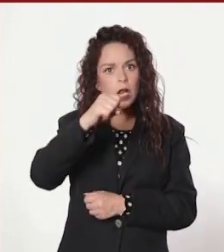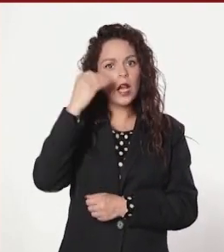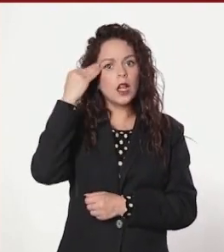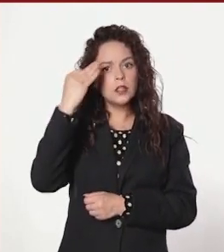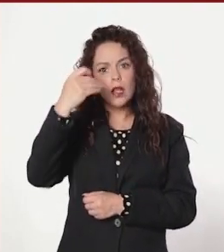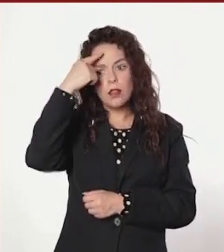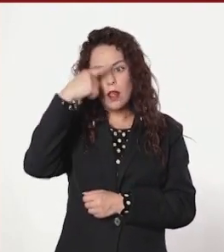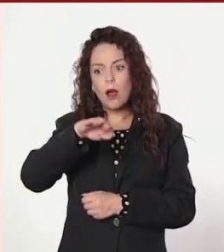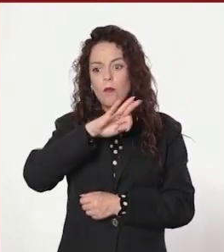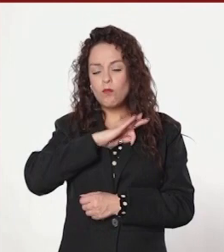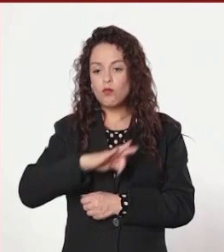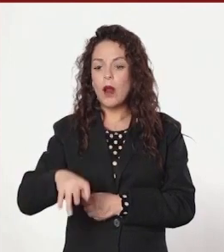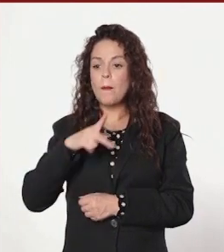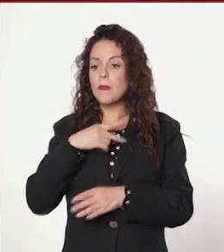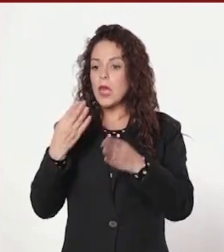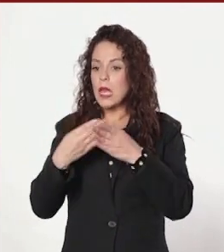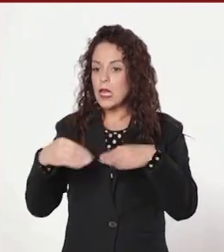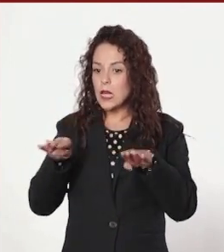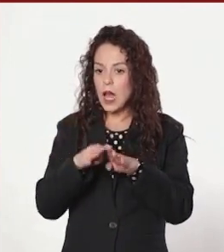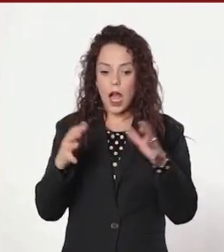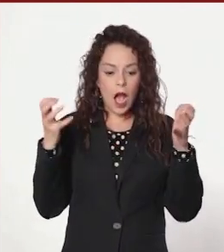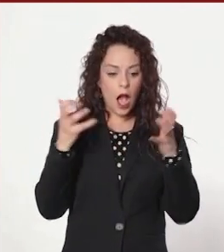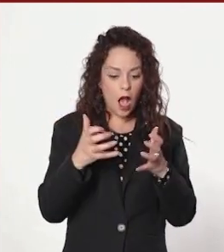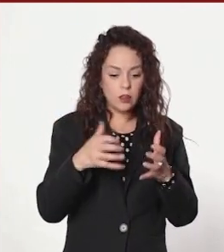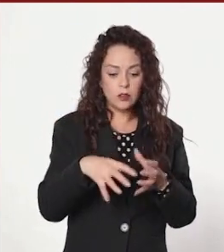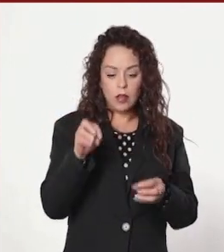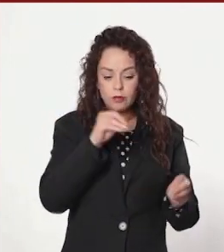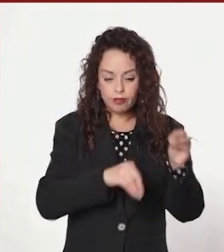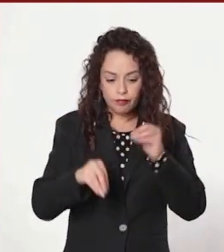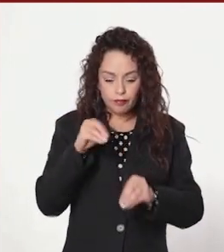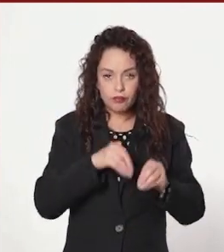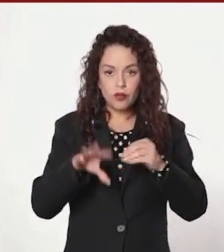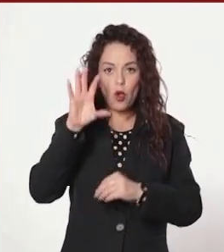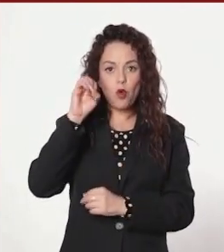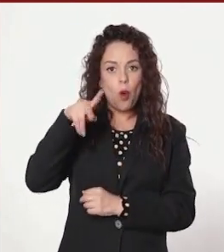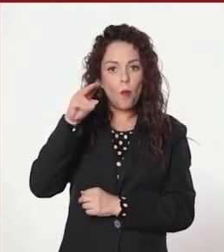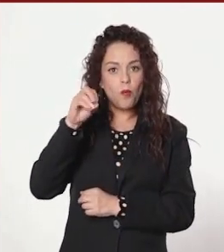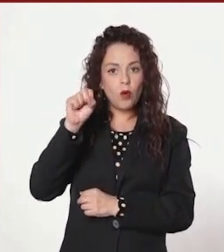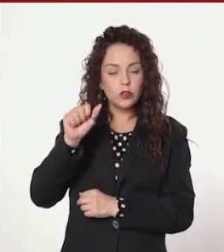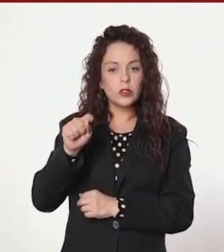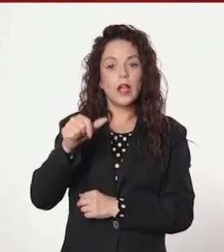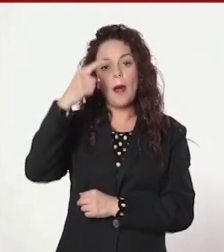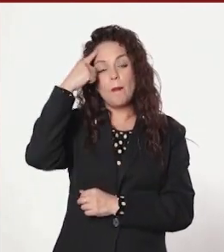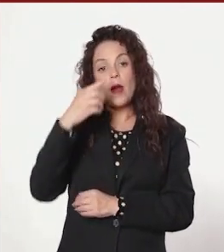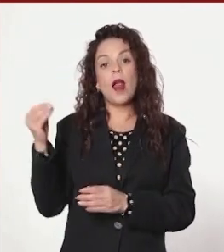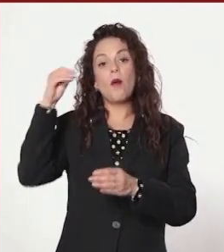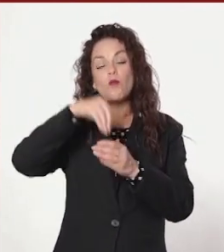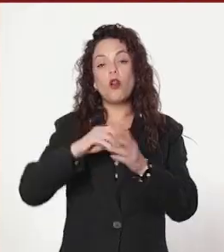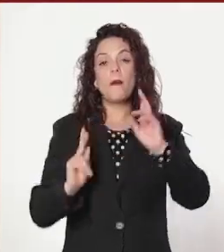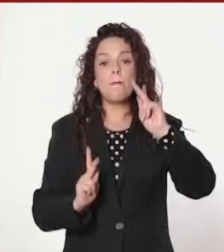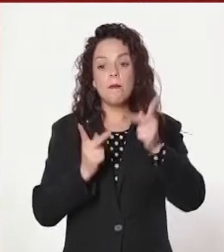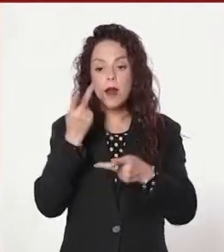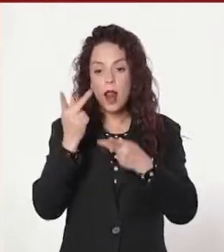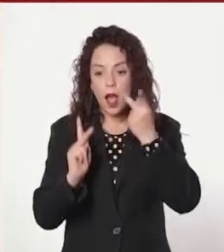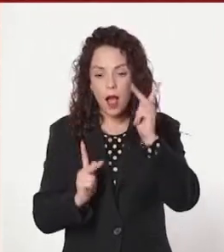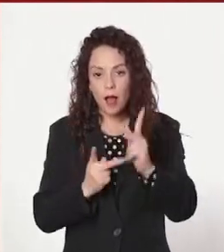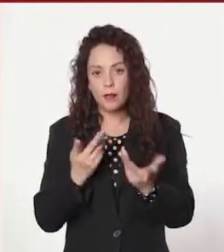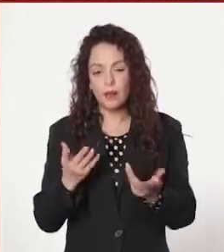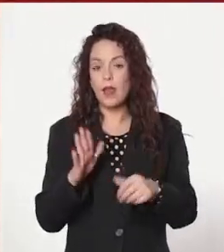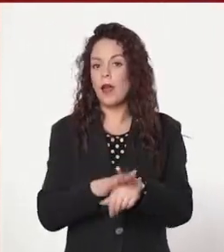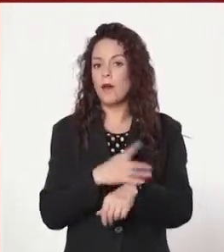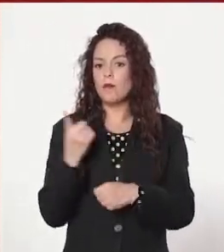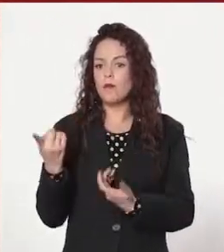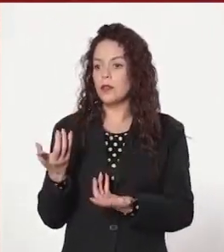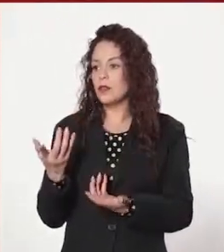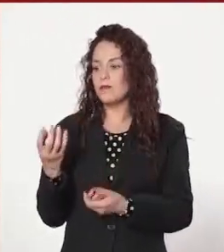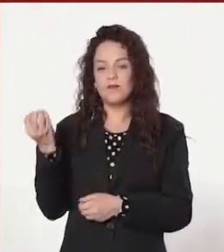mi huerto en mi casa, me da tiempo para hacer mi composta, me da tiempo para poner mis plantitas porque, o sea, no hay